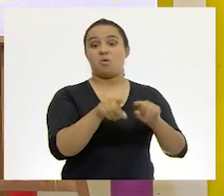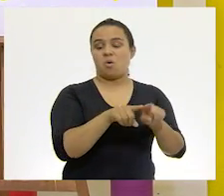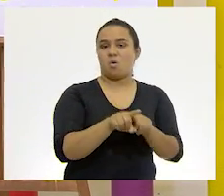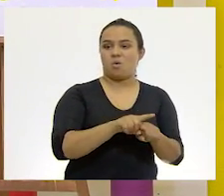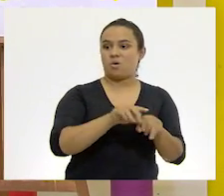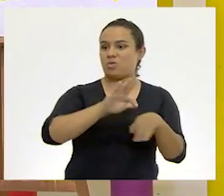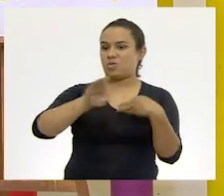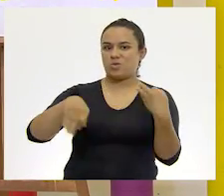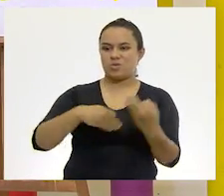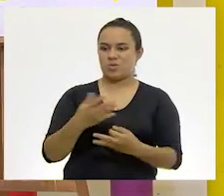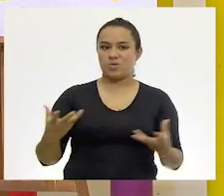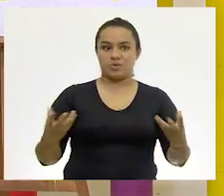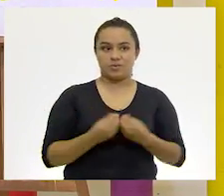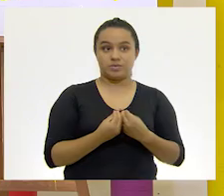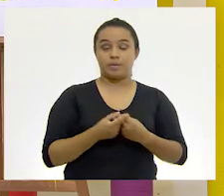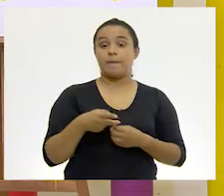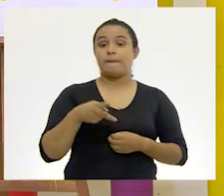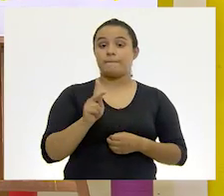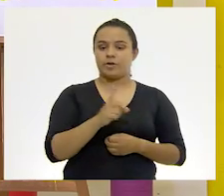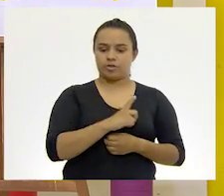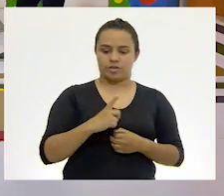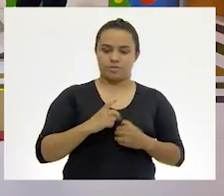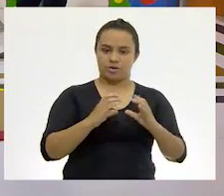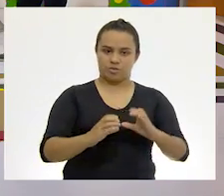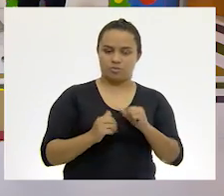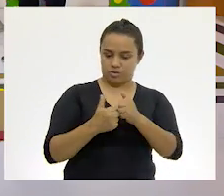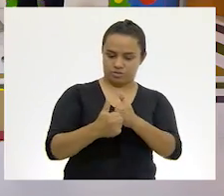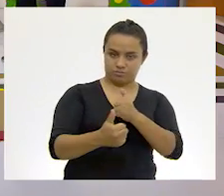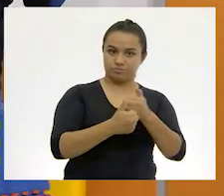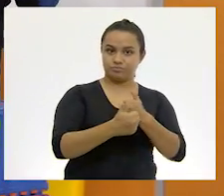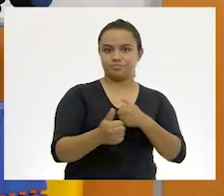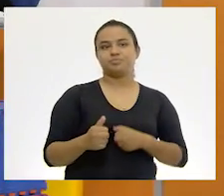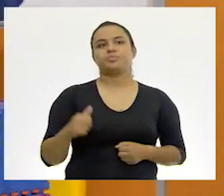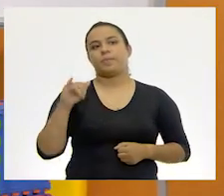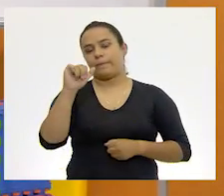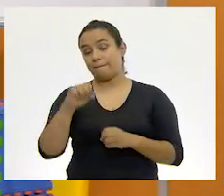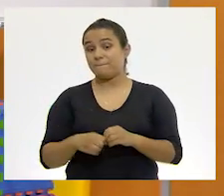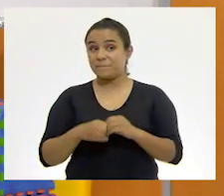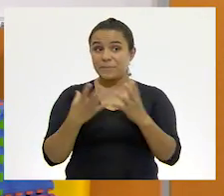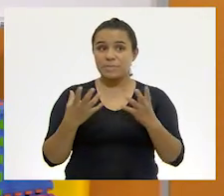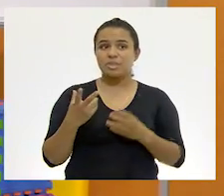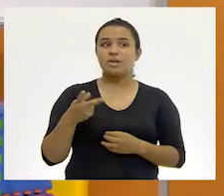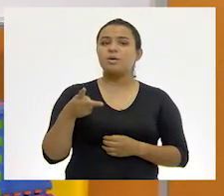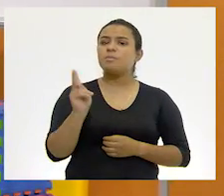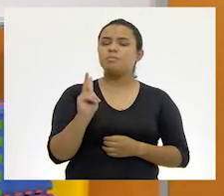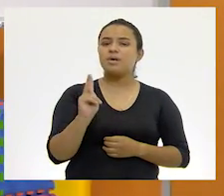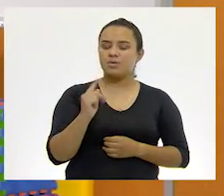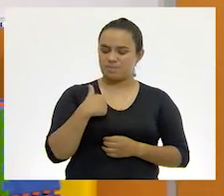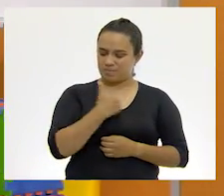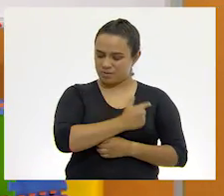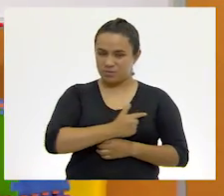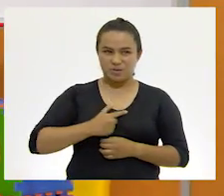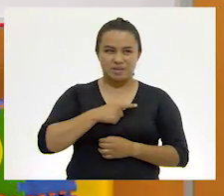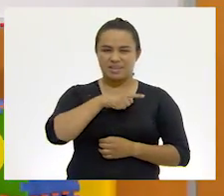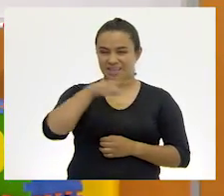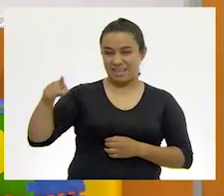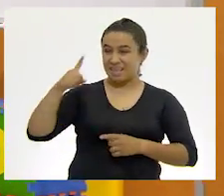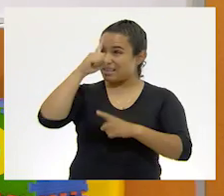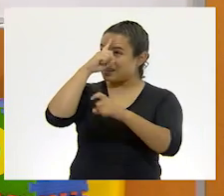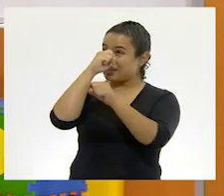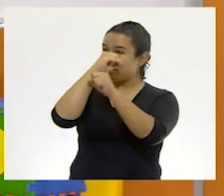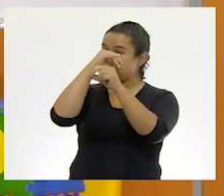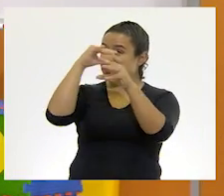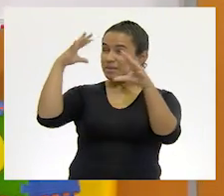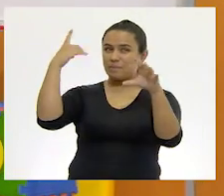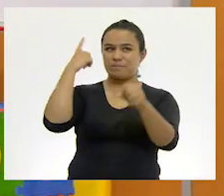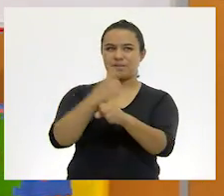con todo mundo, guardando la sana distancia. Claro, claro, por supuesto, pero ¿cómo me gustó que eso que nos imaginamos al